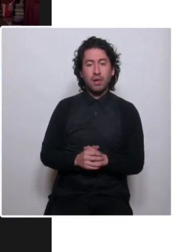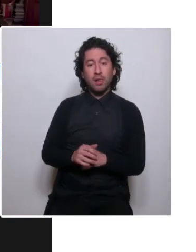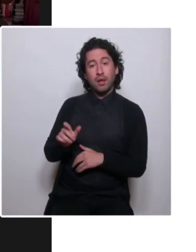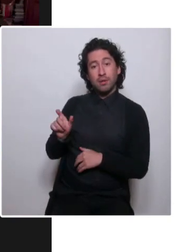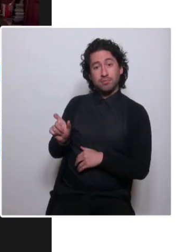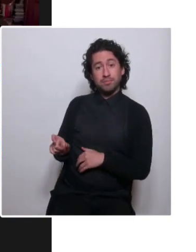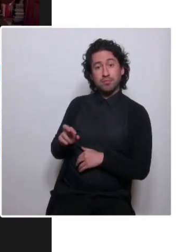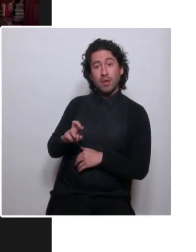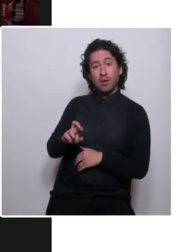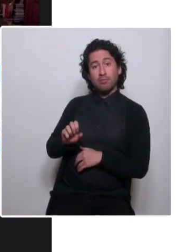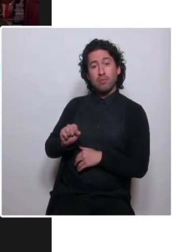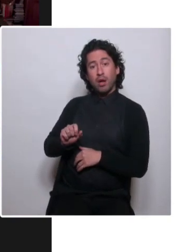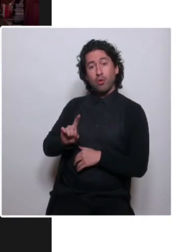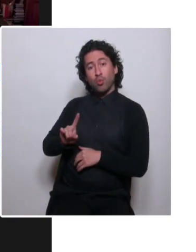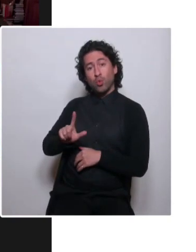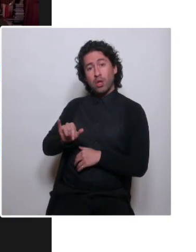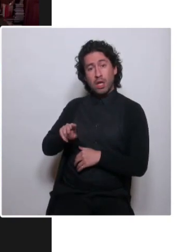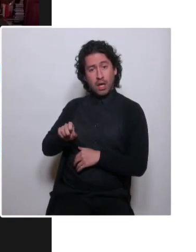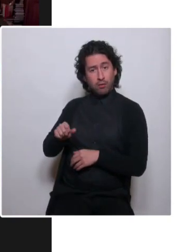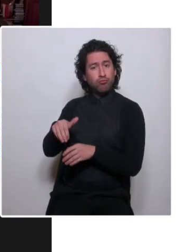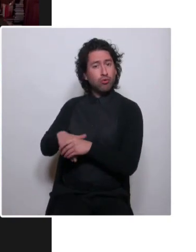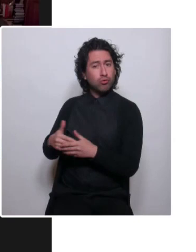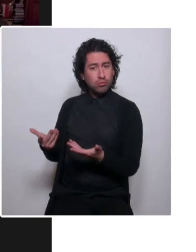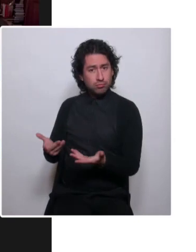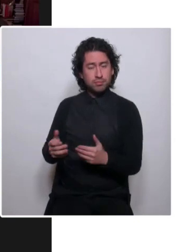Convencional Paulina Valenzuela, ¿cómo vota?